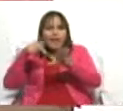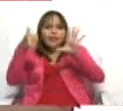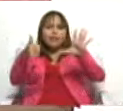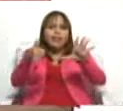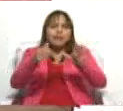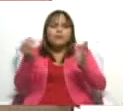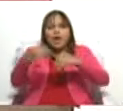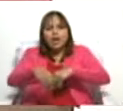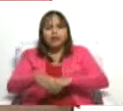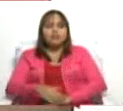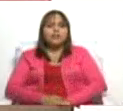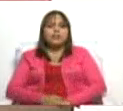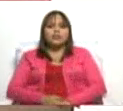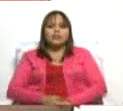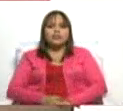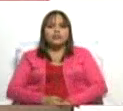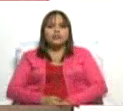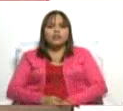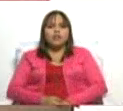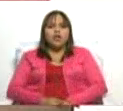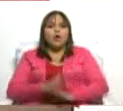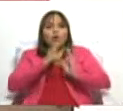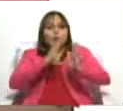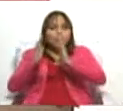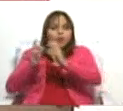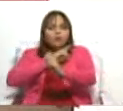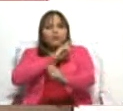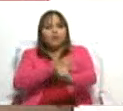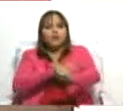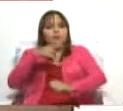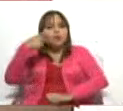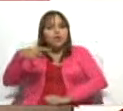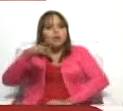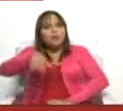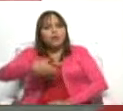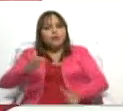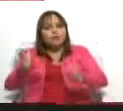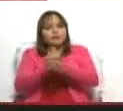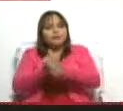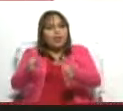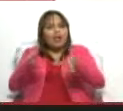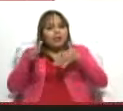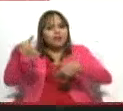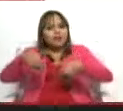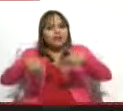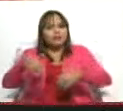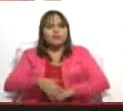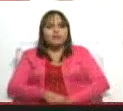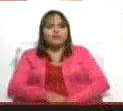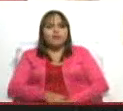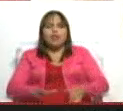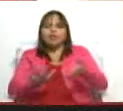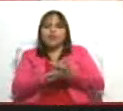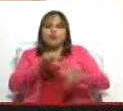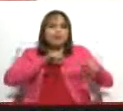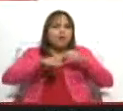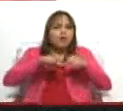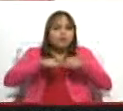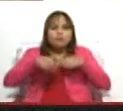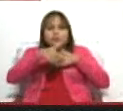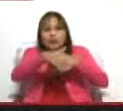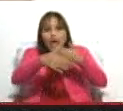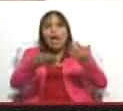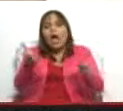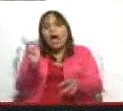Una estructura de fuerza política para ganar las elecciones. Con respecto a las movilizaciones, bueno, ya anunciamos algunas,